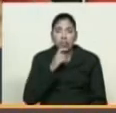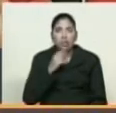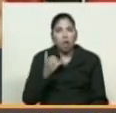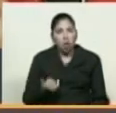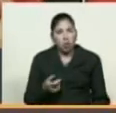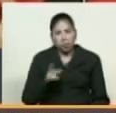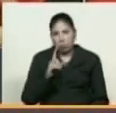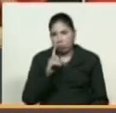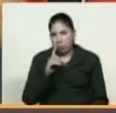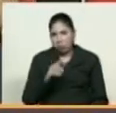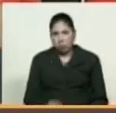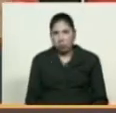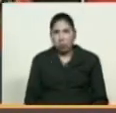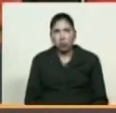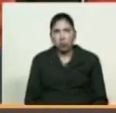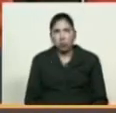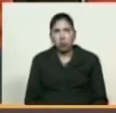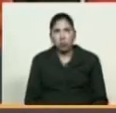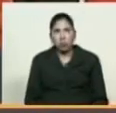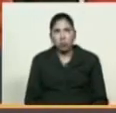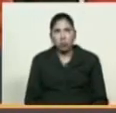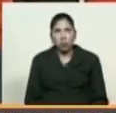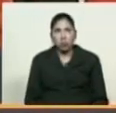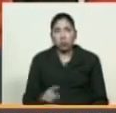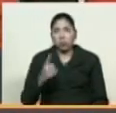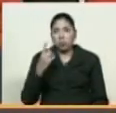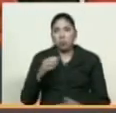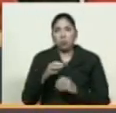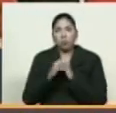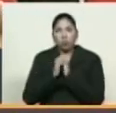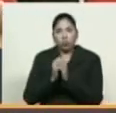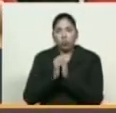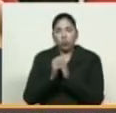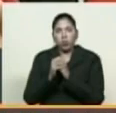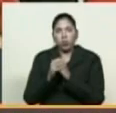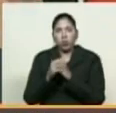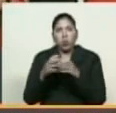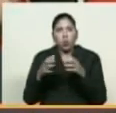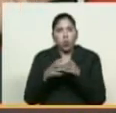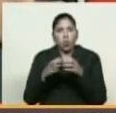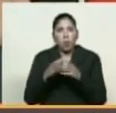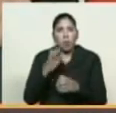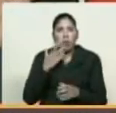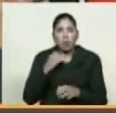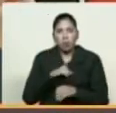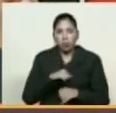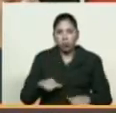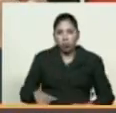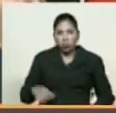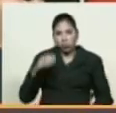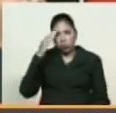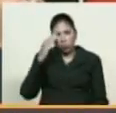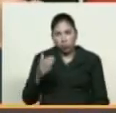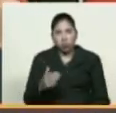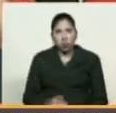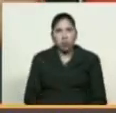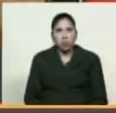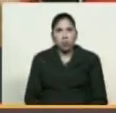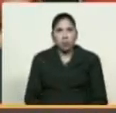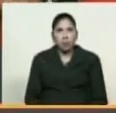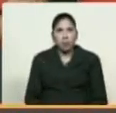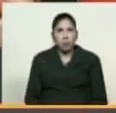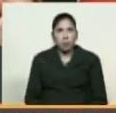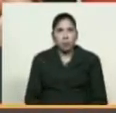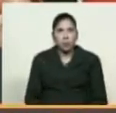ahorita los trabajadores es una de las principales fuerzas que tiene la Revolución Bolivariana. La Fuerza Armada exáctica totalmente. Ahorita no, la Fuerza Armada Nacional